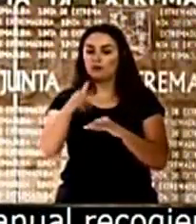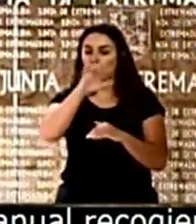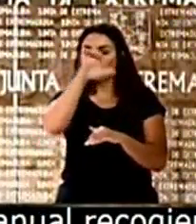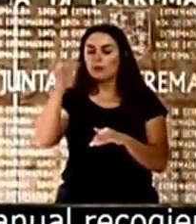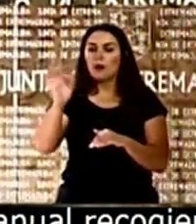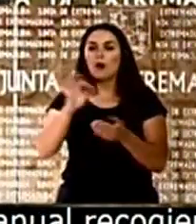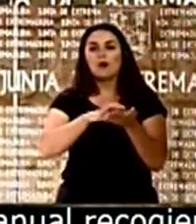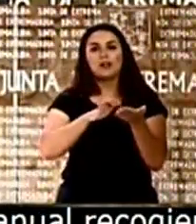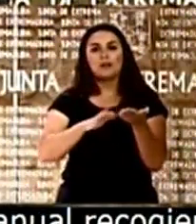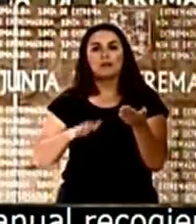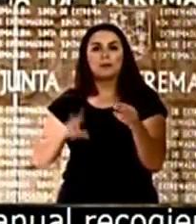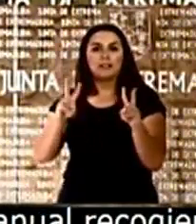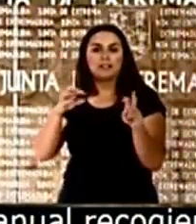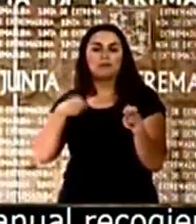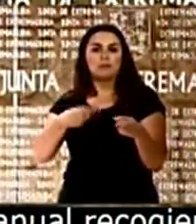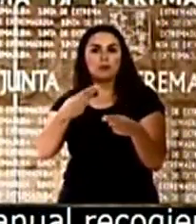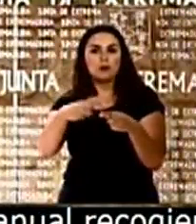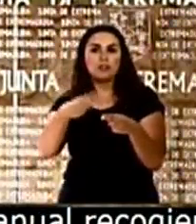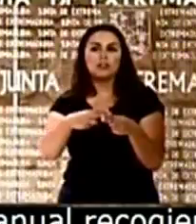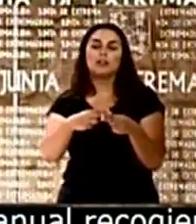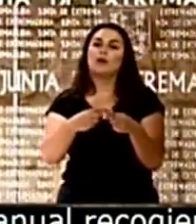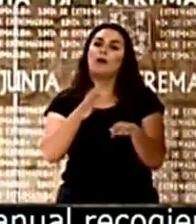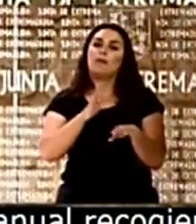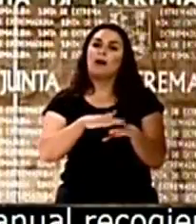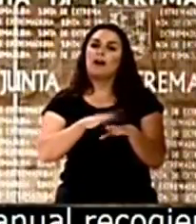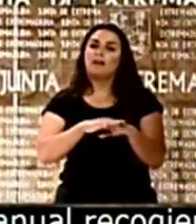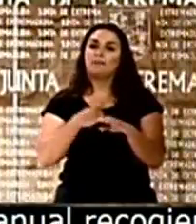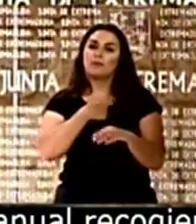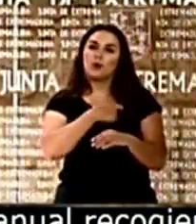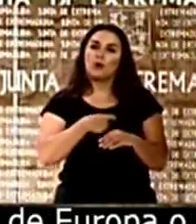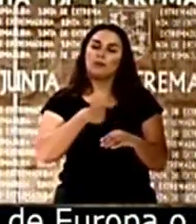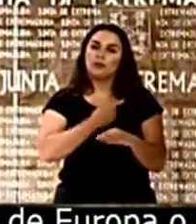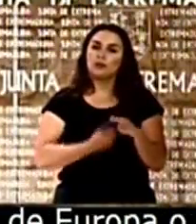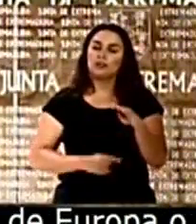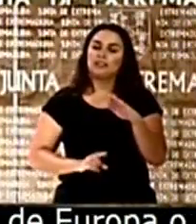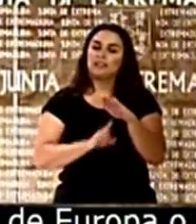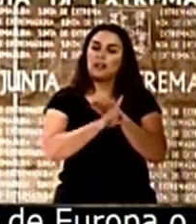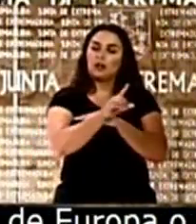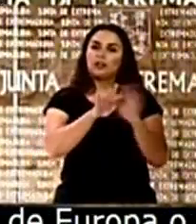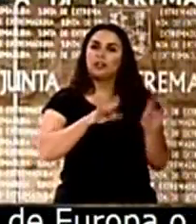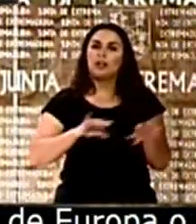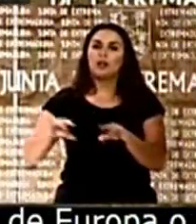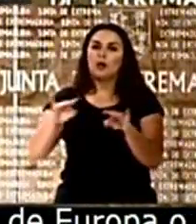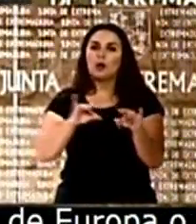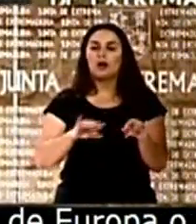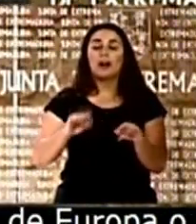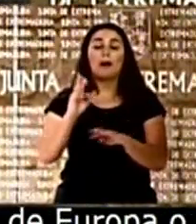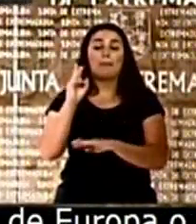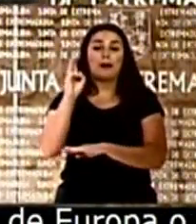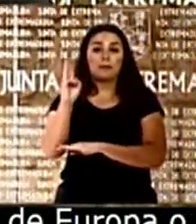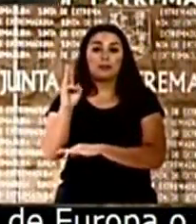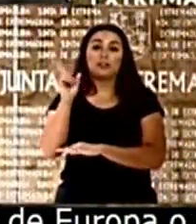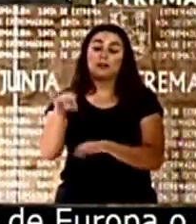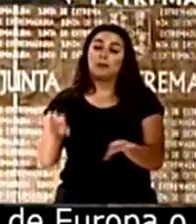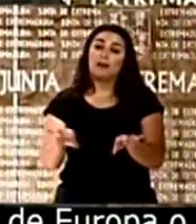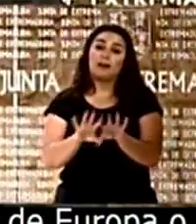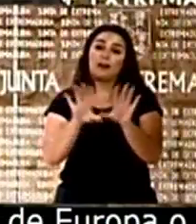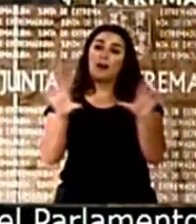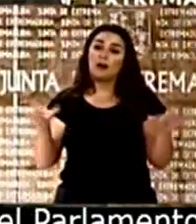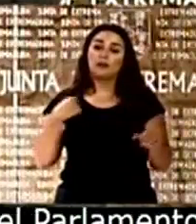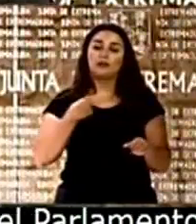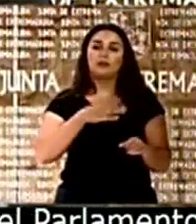del despliegue de los instrumentos de política de cohesión por la Comisión de Desarrollo Regional del Parlamento. Y, por lo tanto,